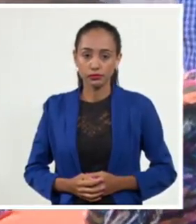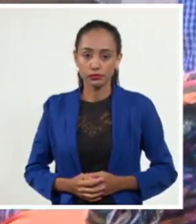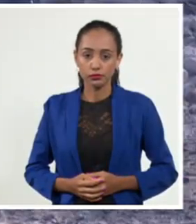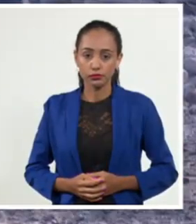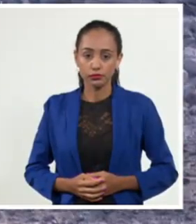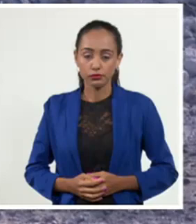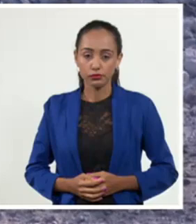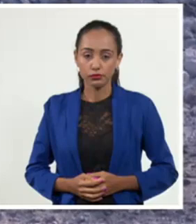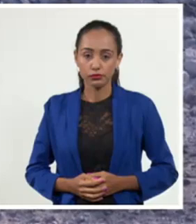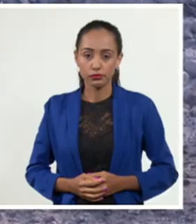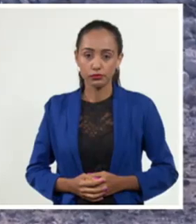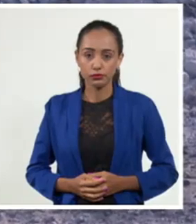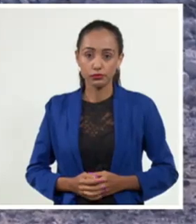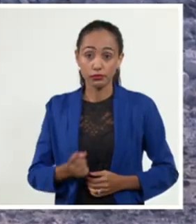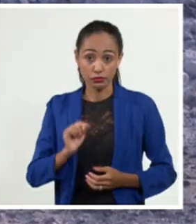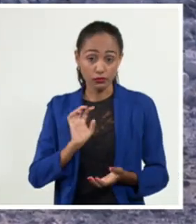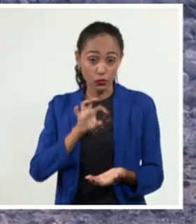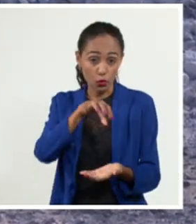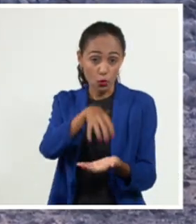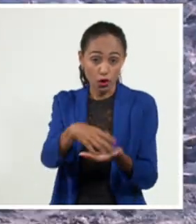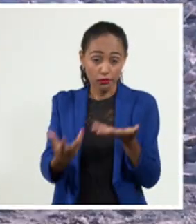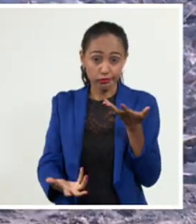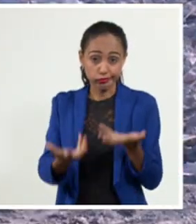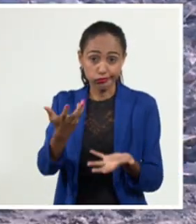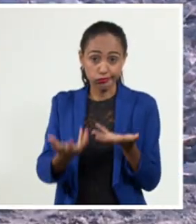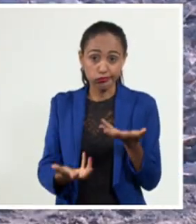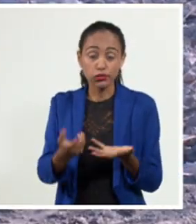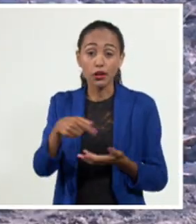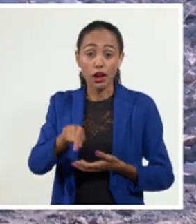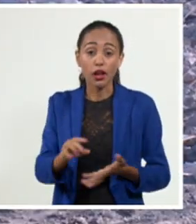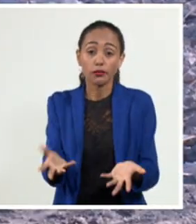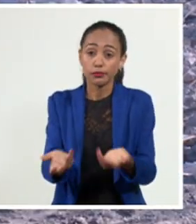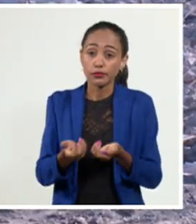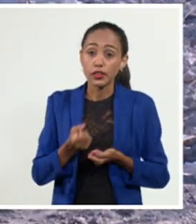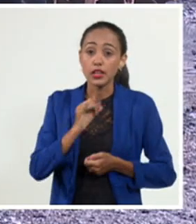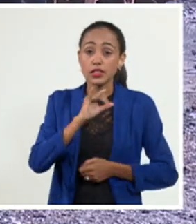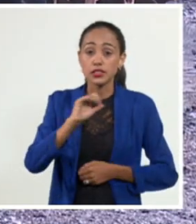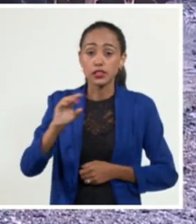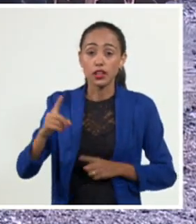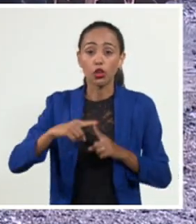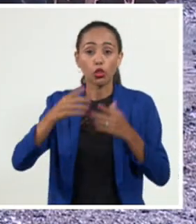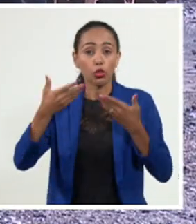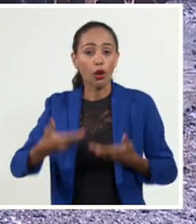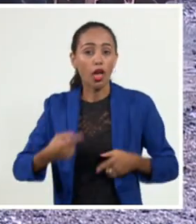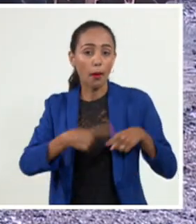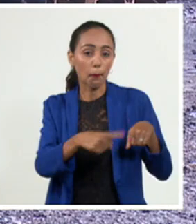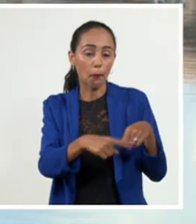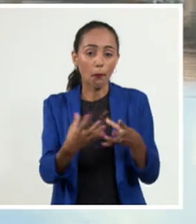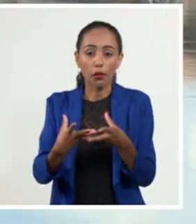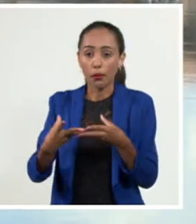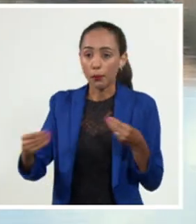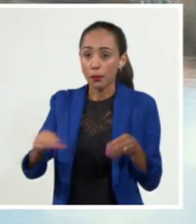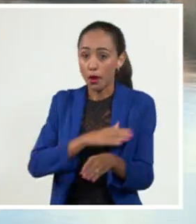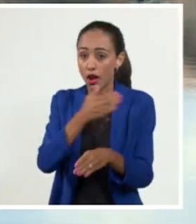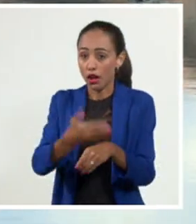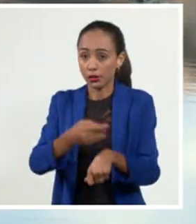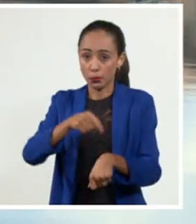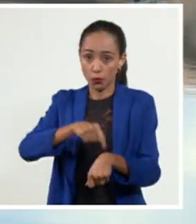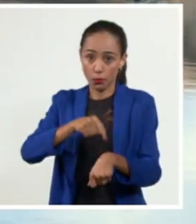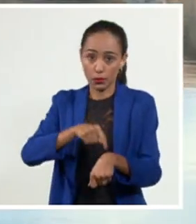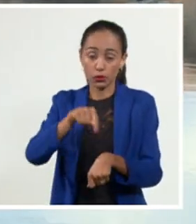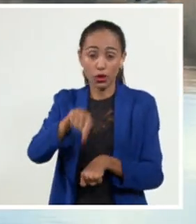en el lugar del siniestro se han recuperado unas 700 toneladas de materias primas hasta el momento actualmente